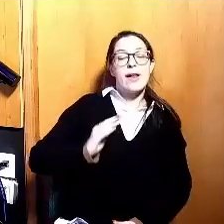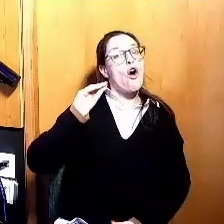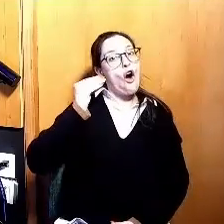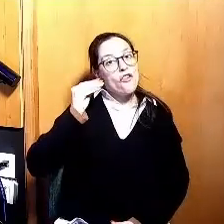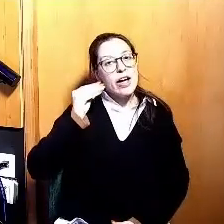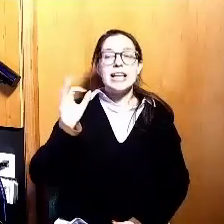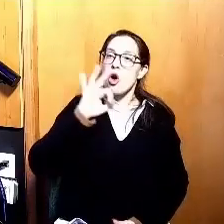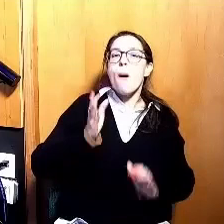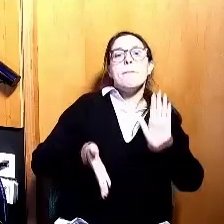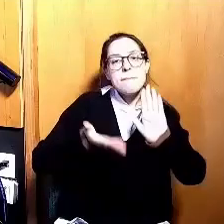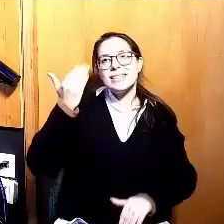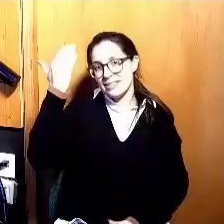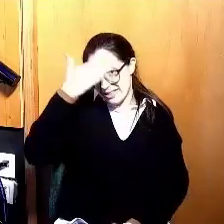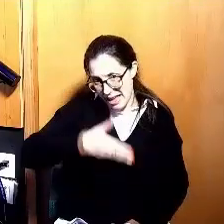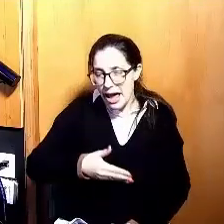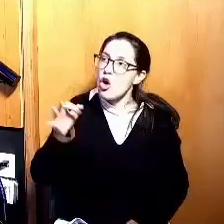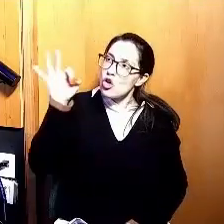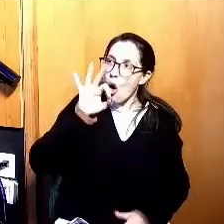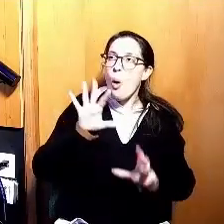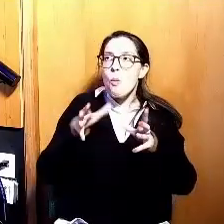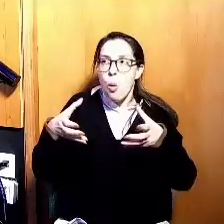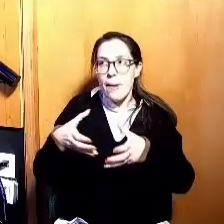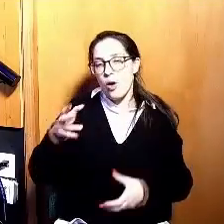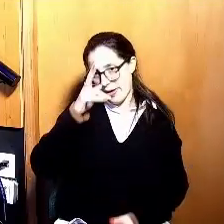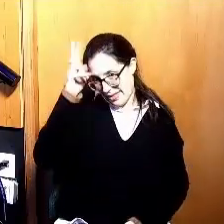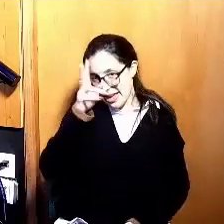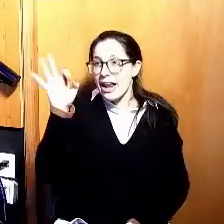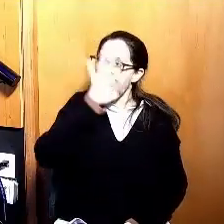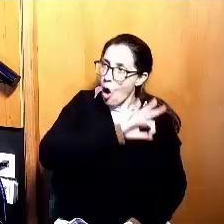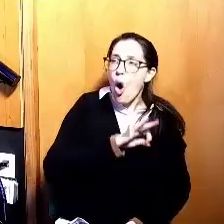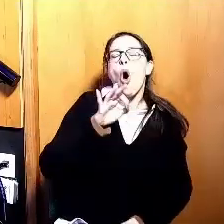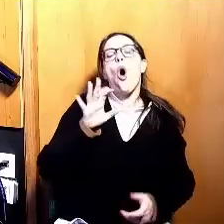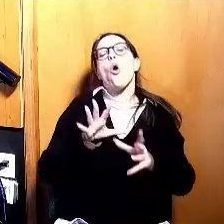más afrodescendientes, pueblos indígenas, personas de la diversidad